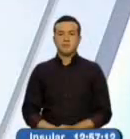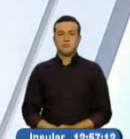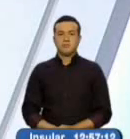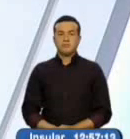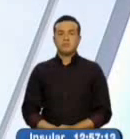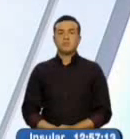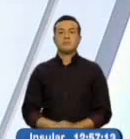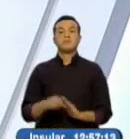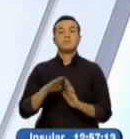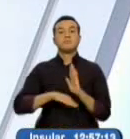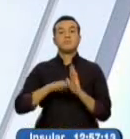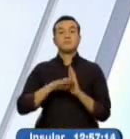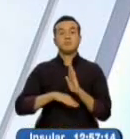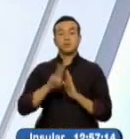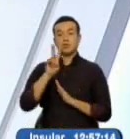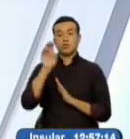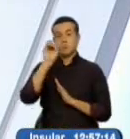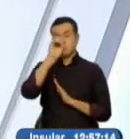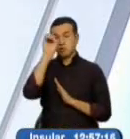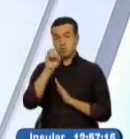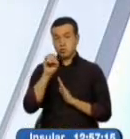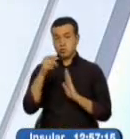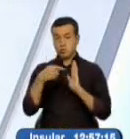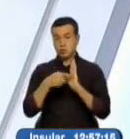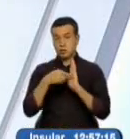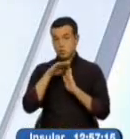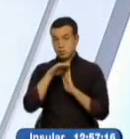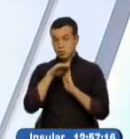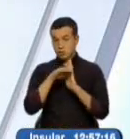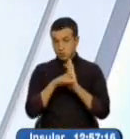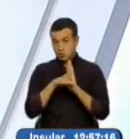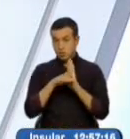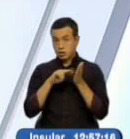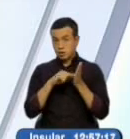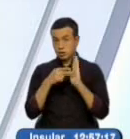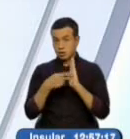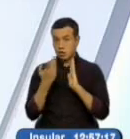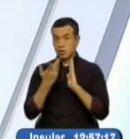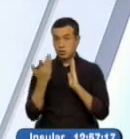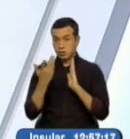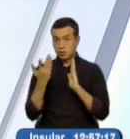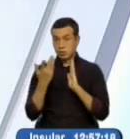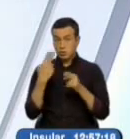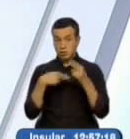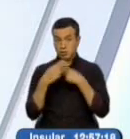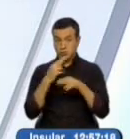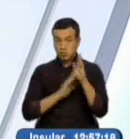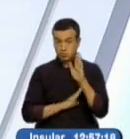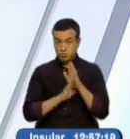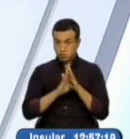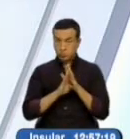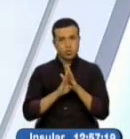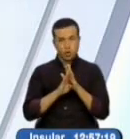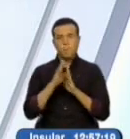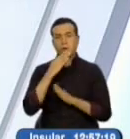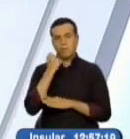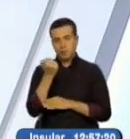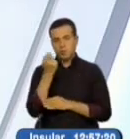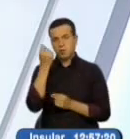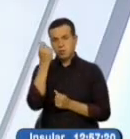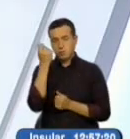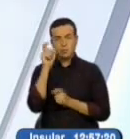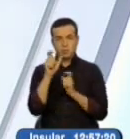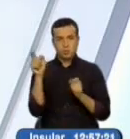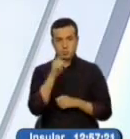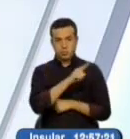Y la reducción de los 2 puntos porcentuales del IVA no significará un repunte en el comercio, pero sí mejorará las finanzas